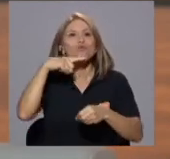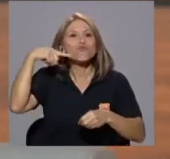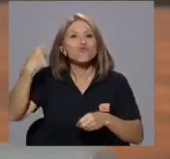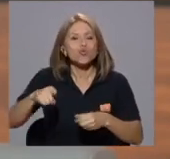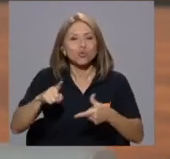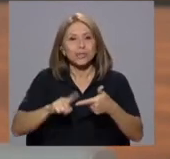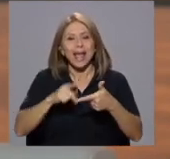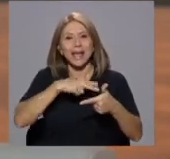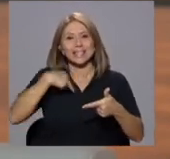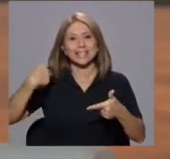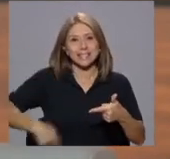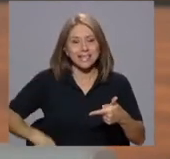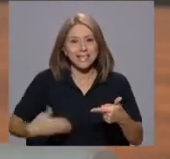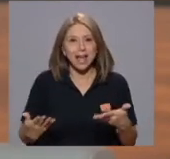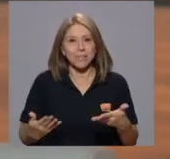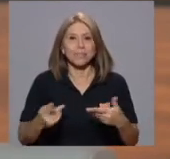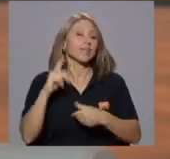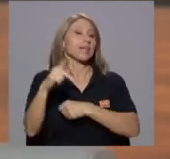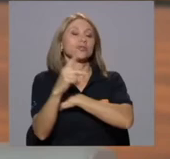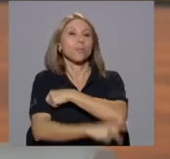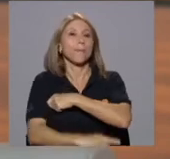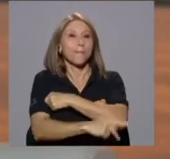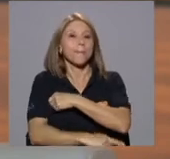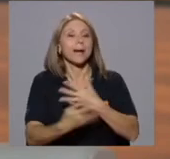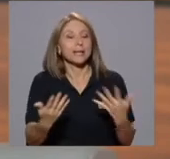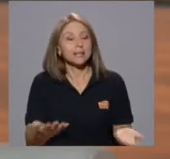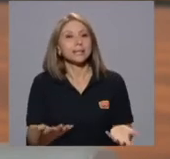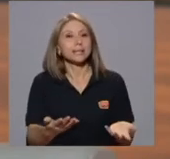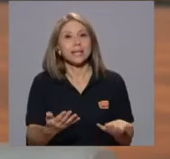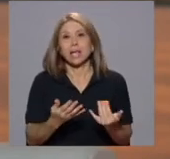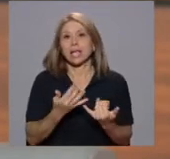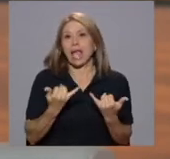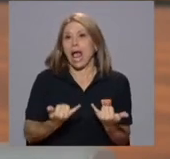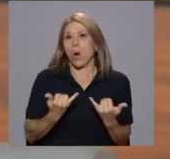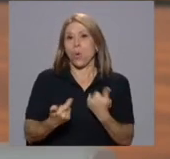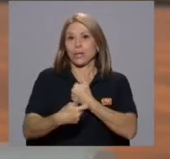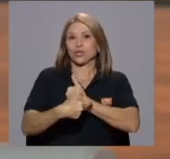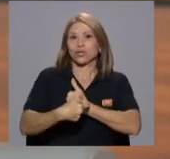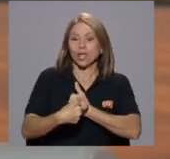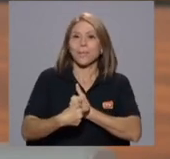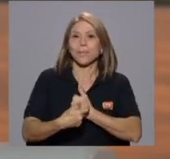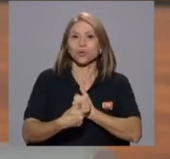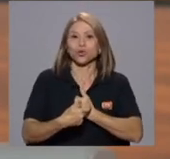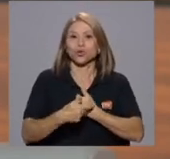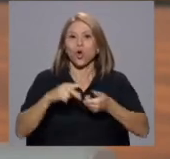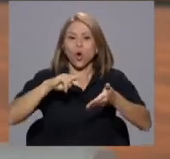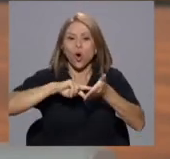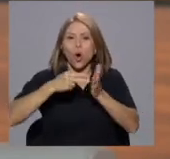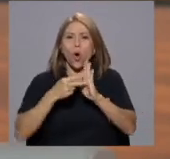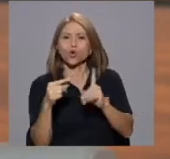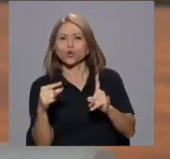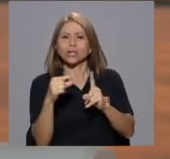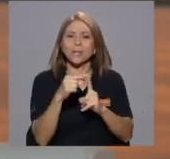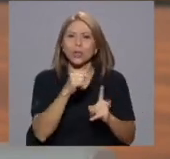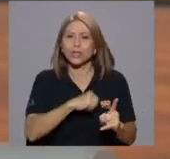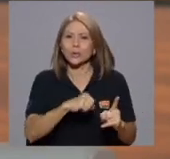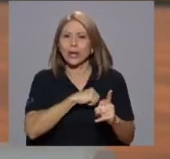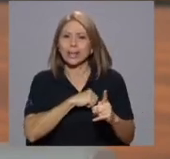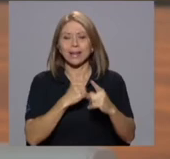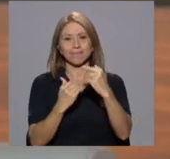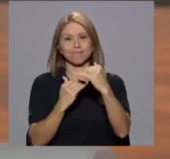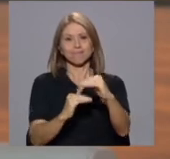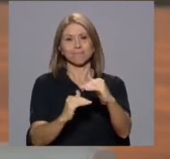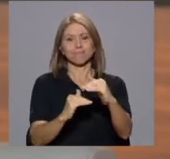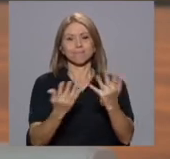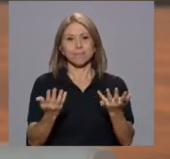que obviamente, y el concepto de soberanía en estos tiempos de globalización se ve limitado. Es cierto que hay